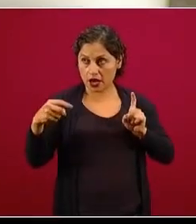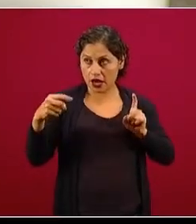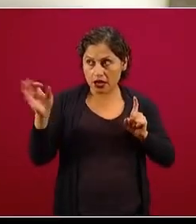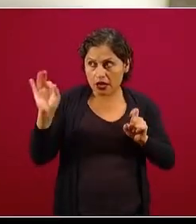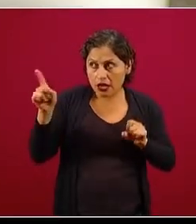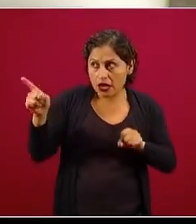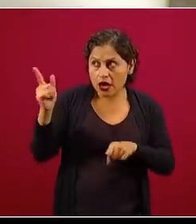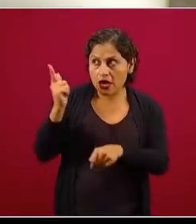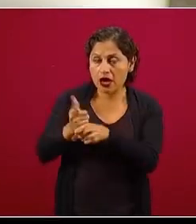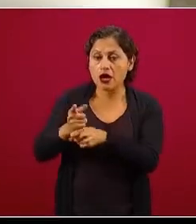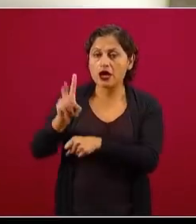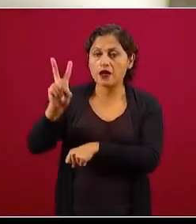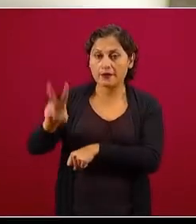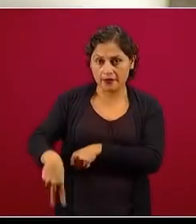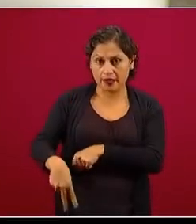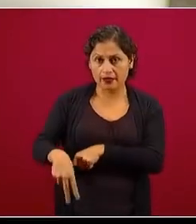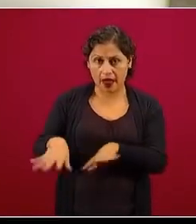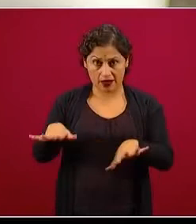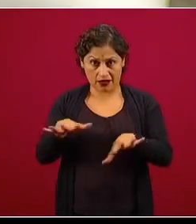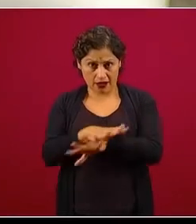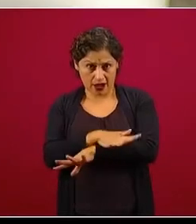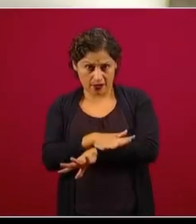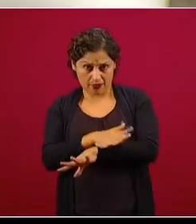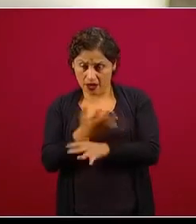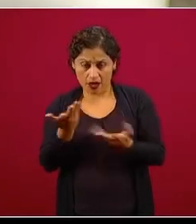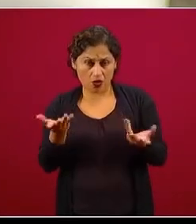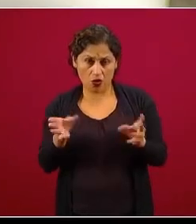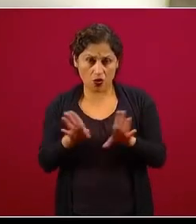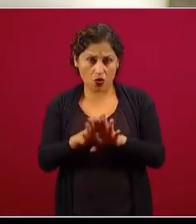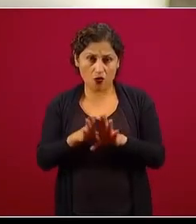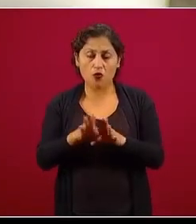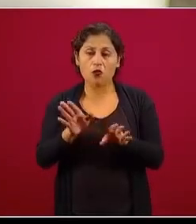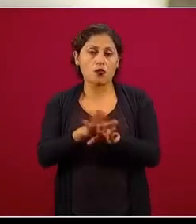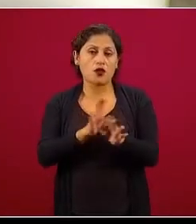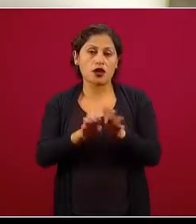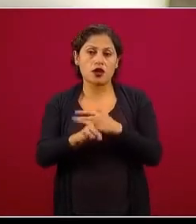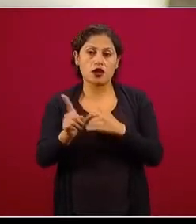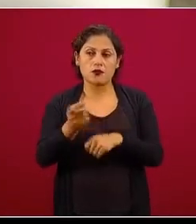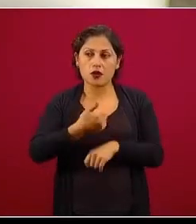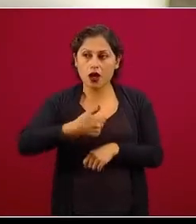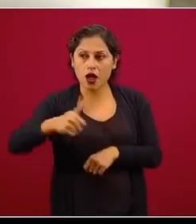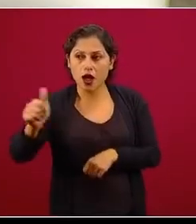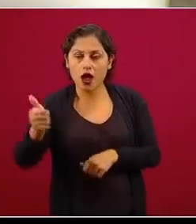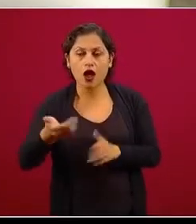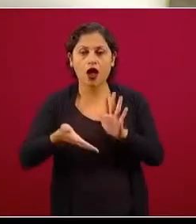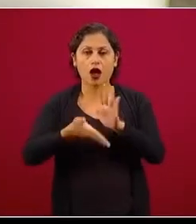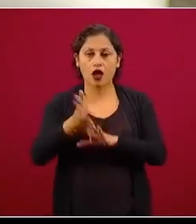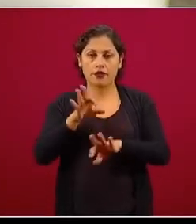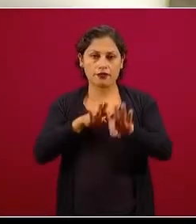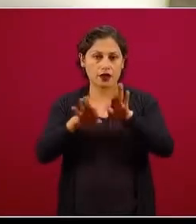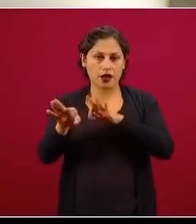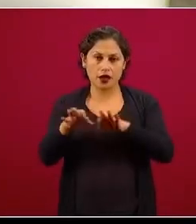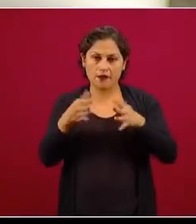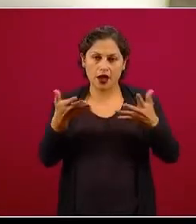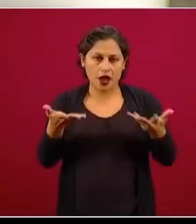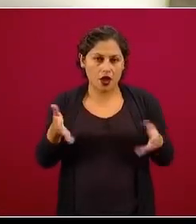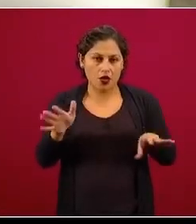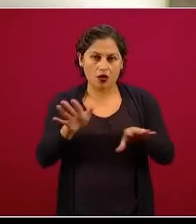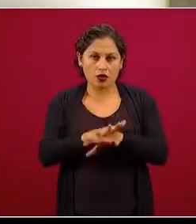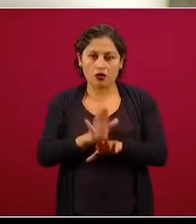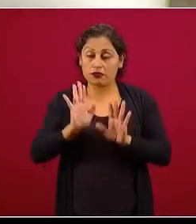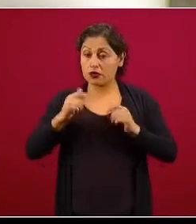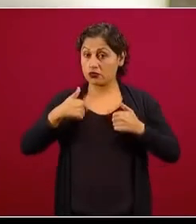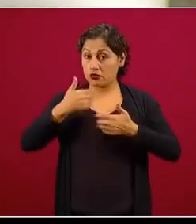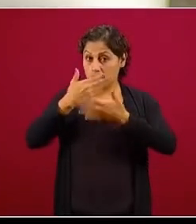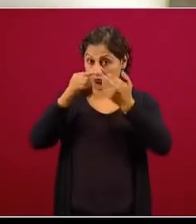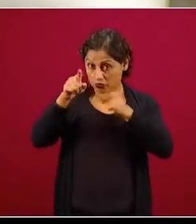viajar en transporte, de oficinas, etcétera? No sé si ustedes han visto esa tal vez lamentable panorama